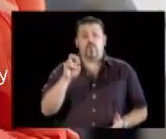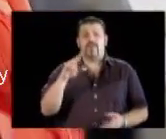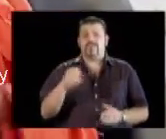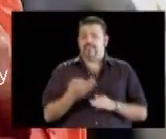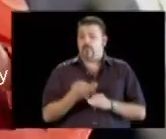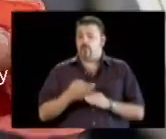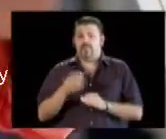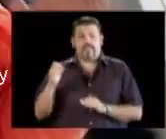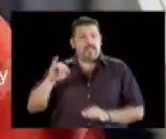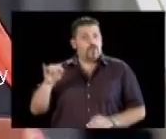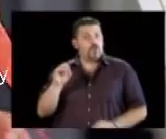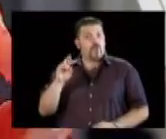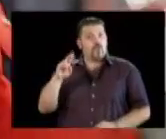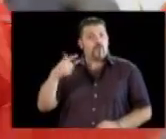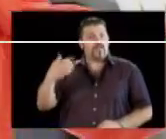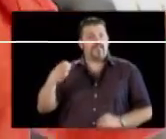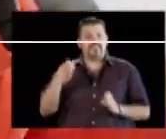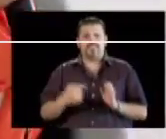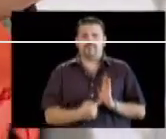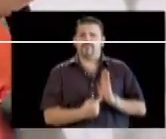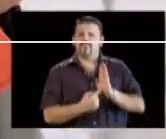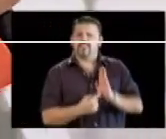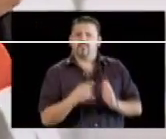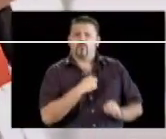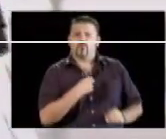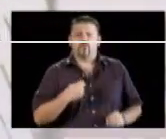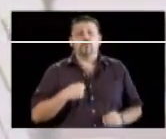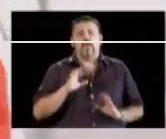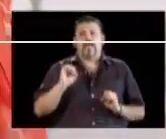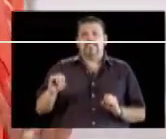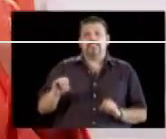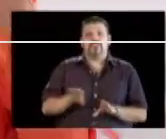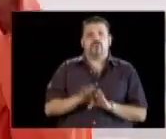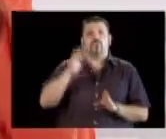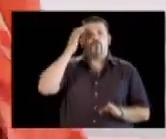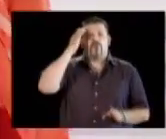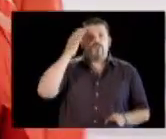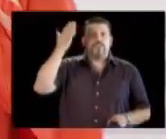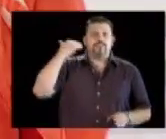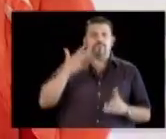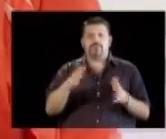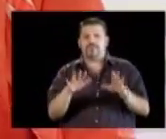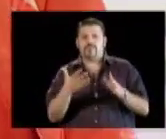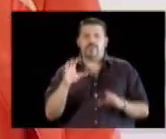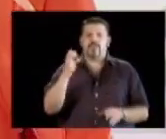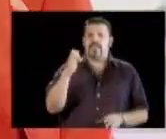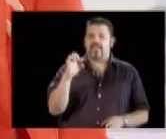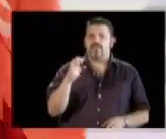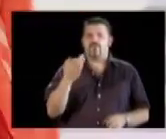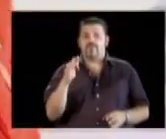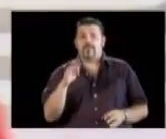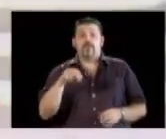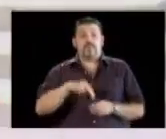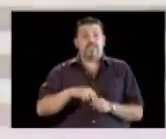que me pareció extraordinaria. Y así es como lo conocí en enero, febrero más o menos del 2007 aquí en